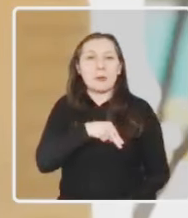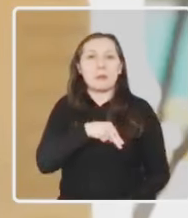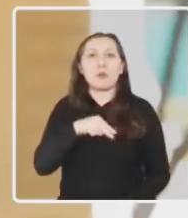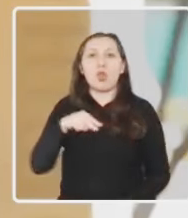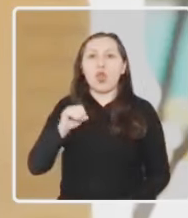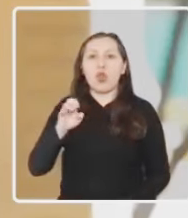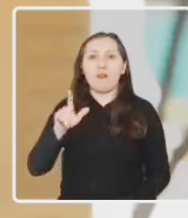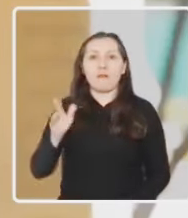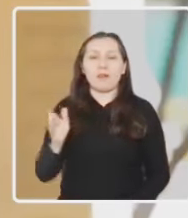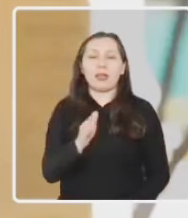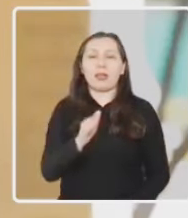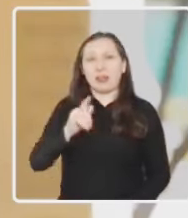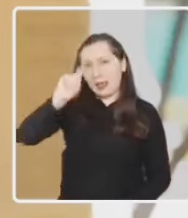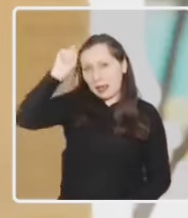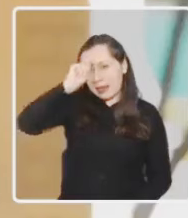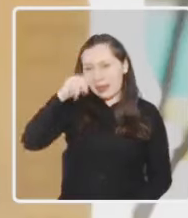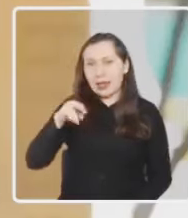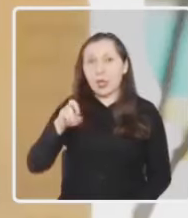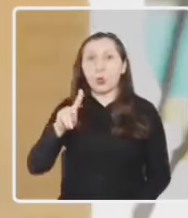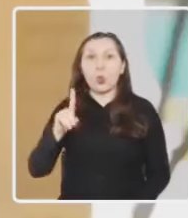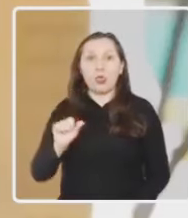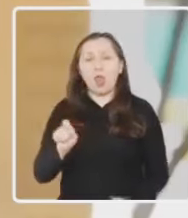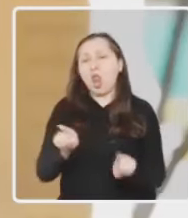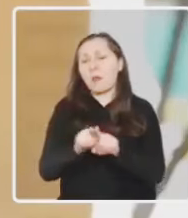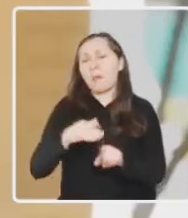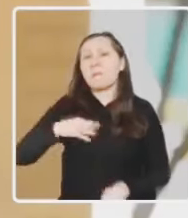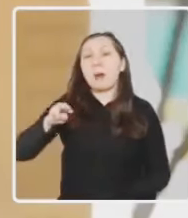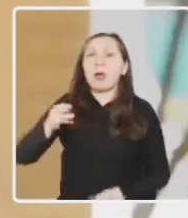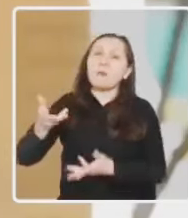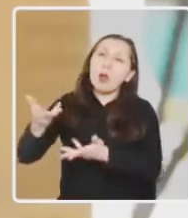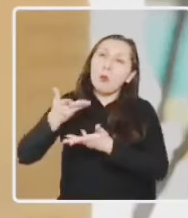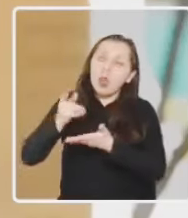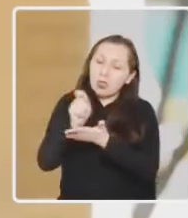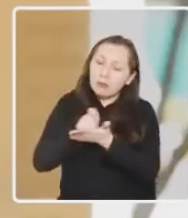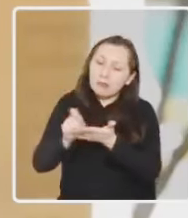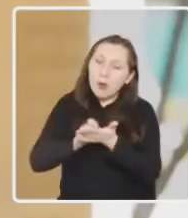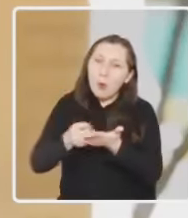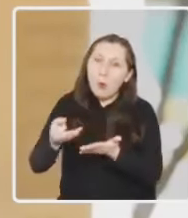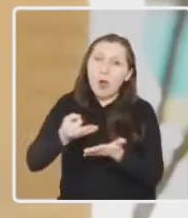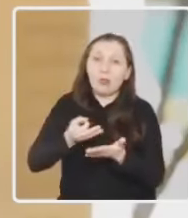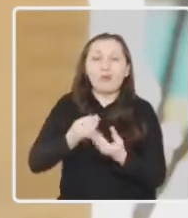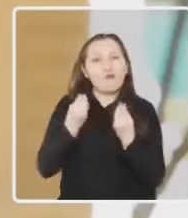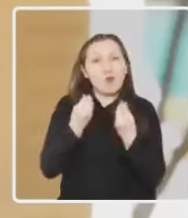Neruda. Lo mismo mi mamá, que me contaba cuentos. Y